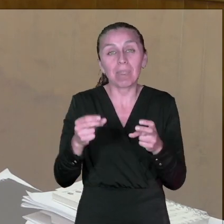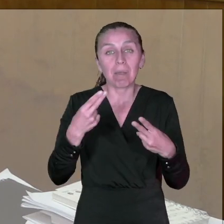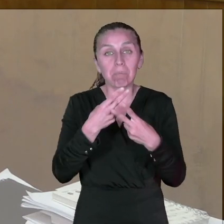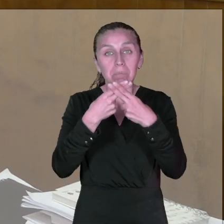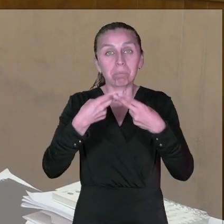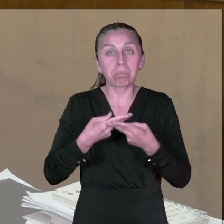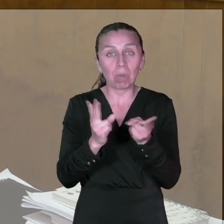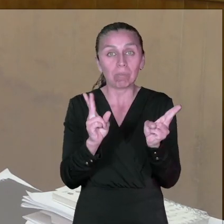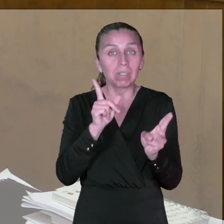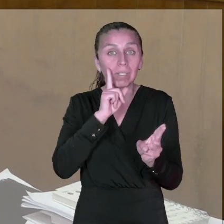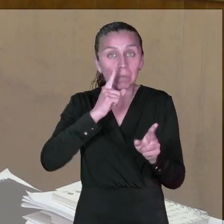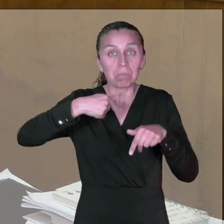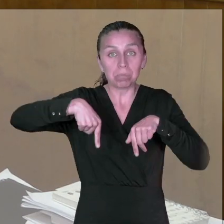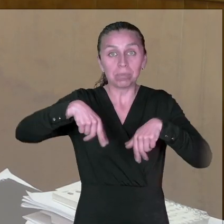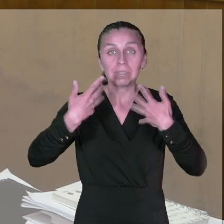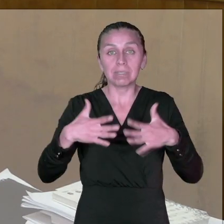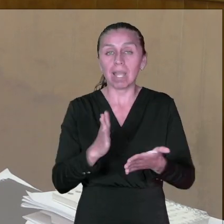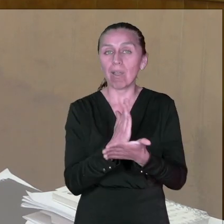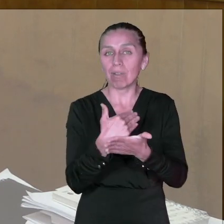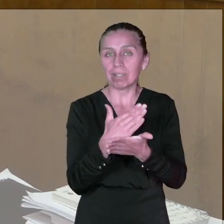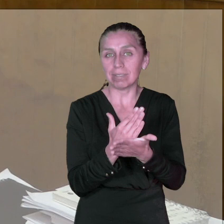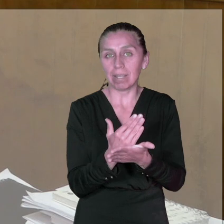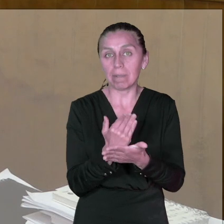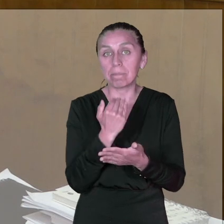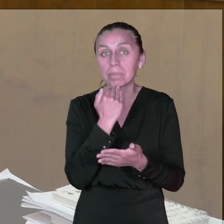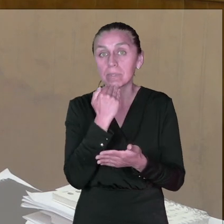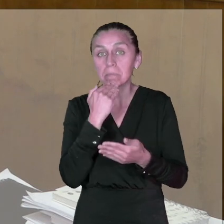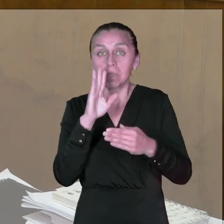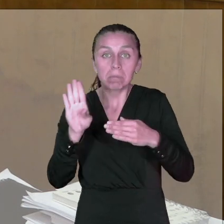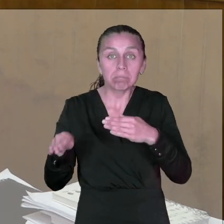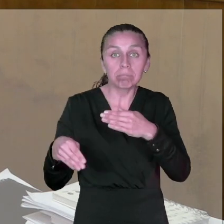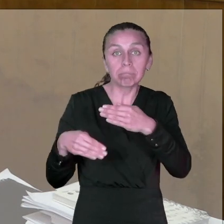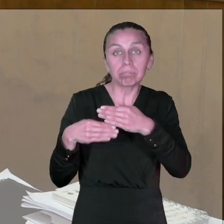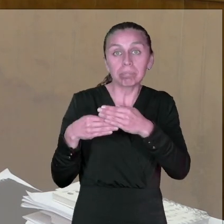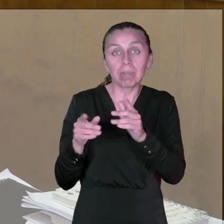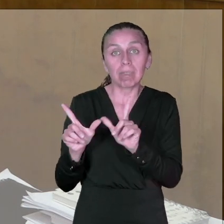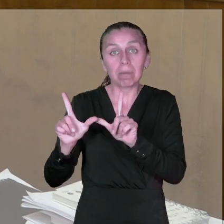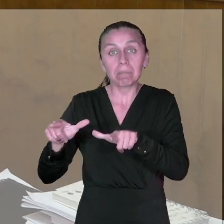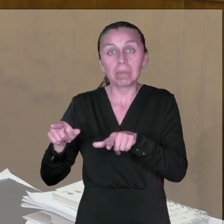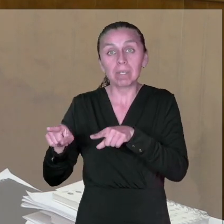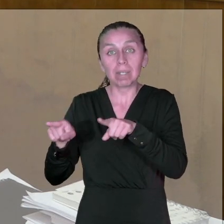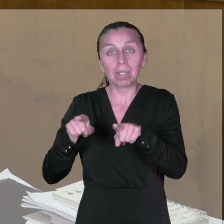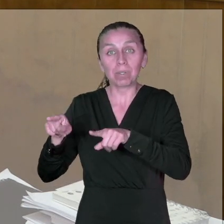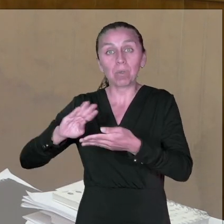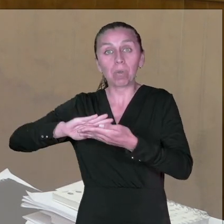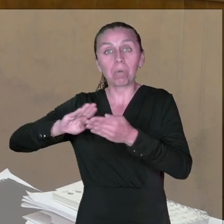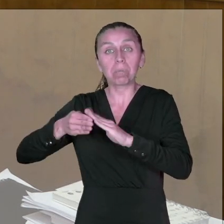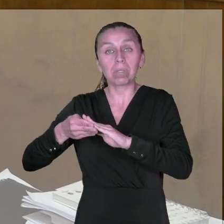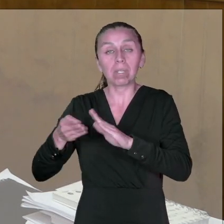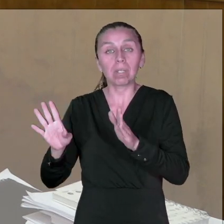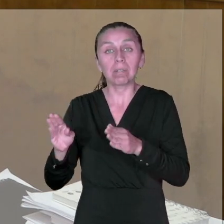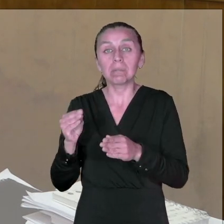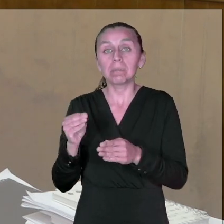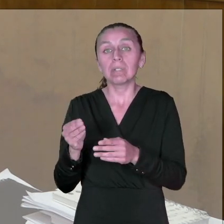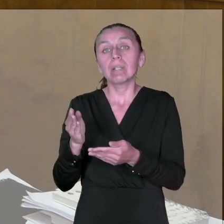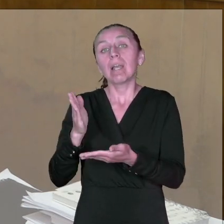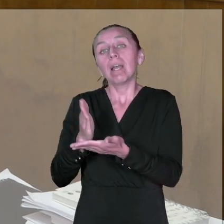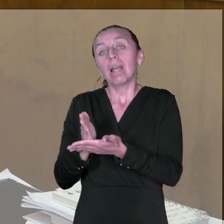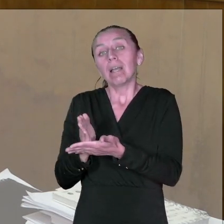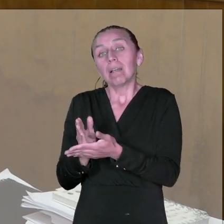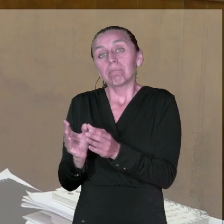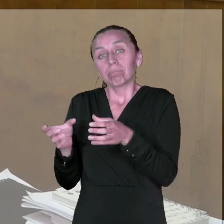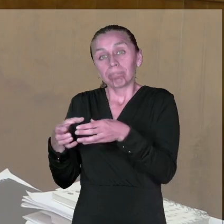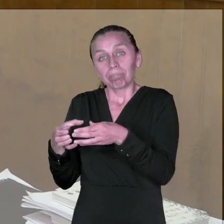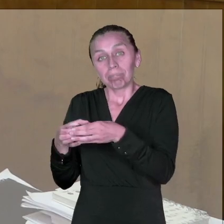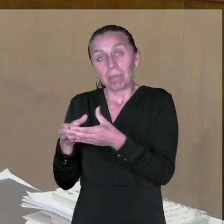seguridad pública que tenemos hoy día organizada y dentro de la del departamento de gestión comunitaria hemos incorporado una